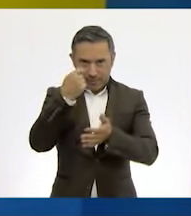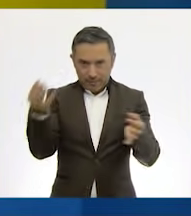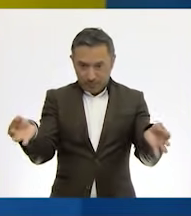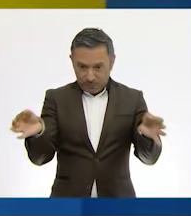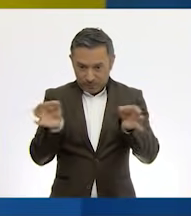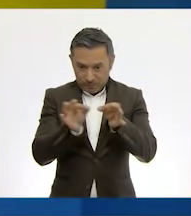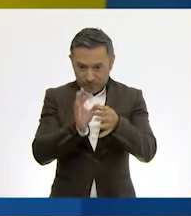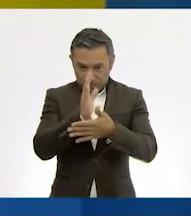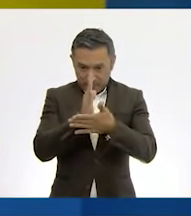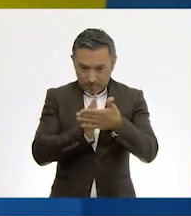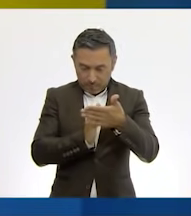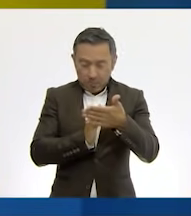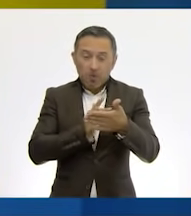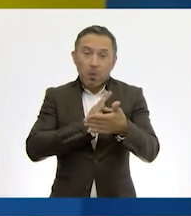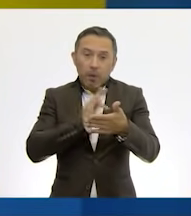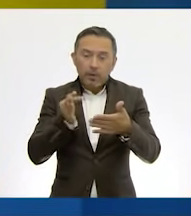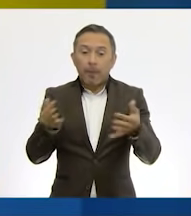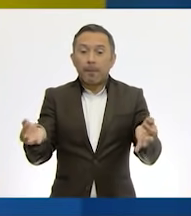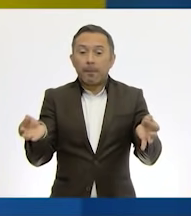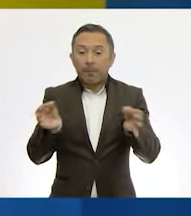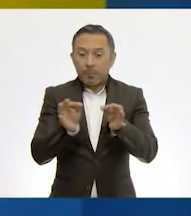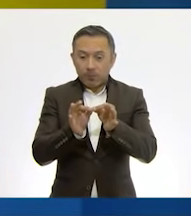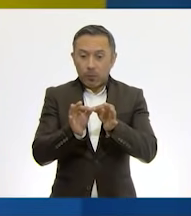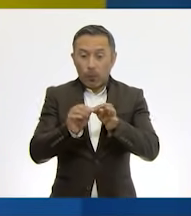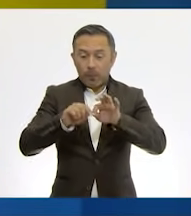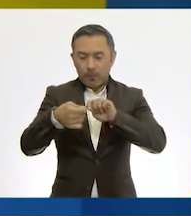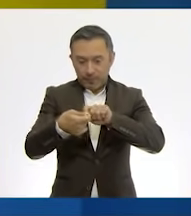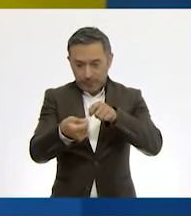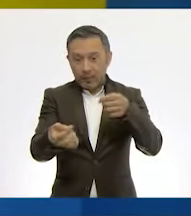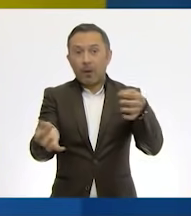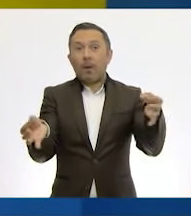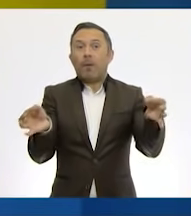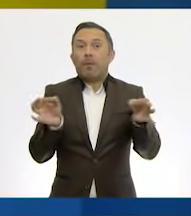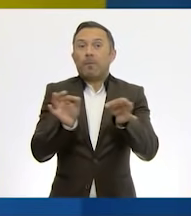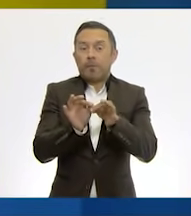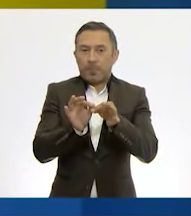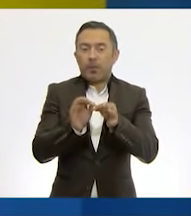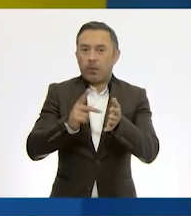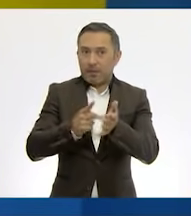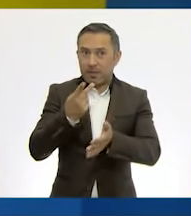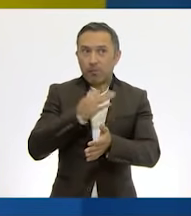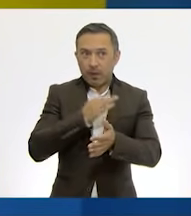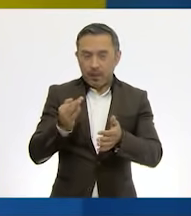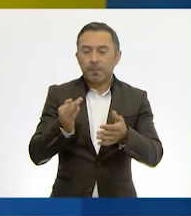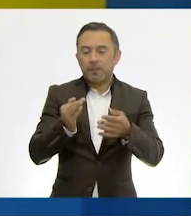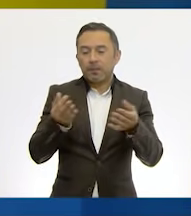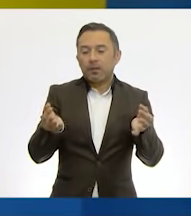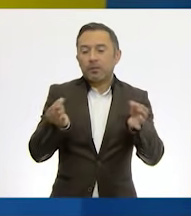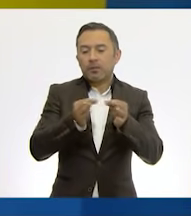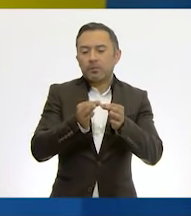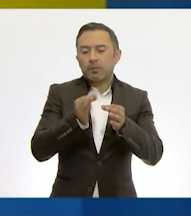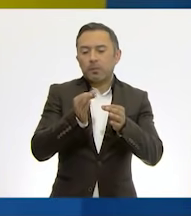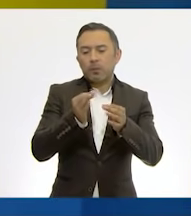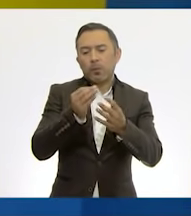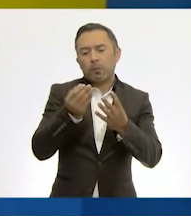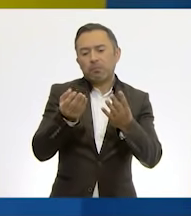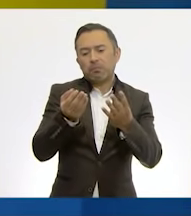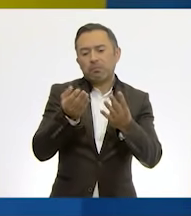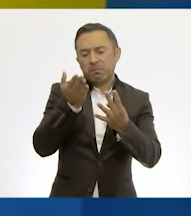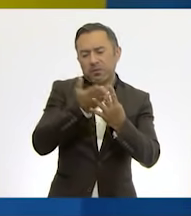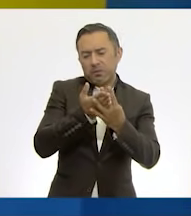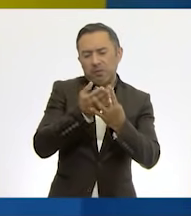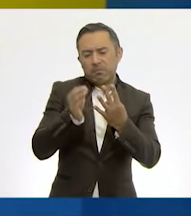hacer un doblez más y así tendríamos los cuartos. Y podríamos ubicar las tres cuartas partes del recorrido, pues muy